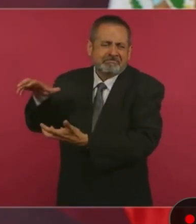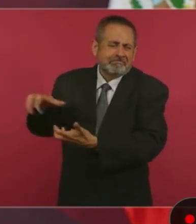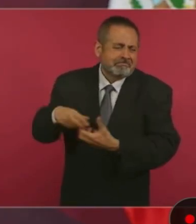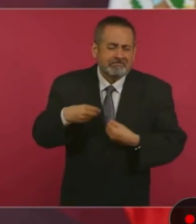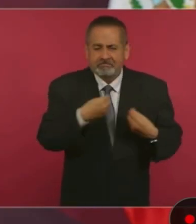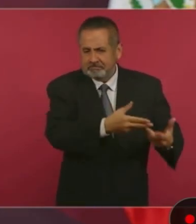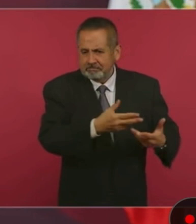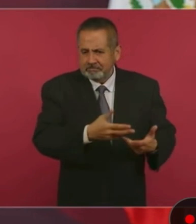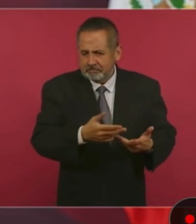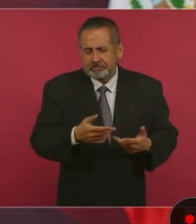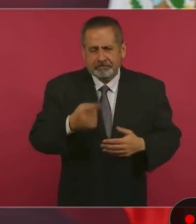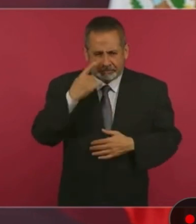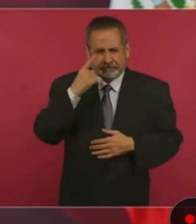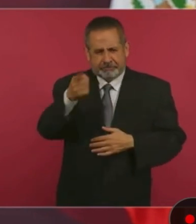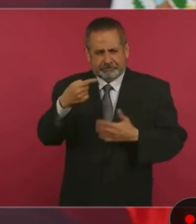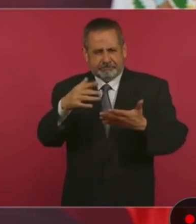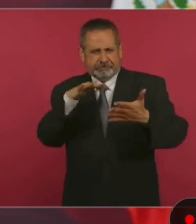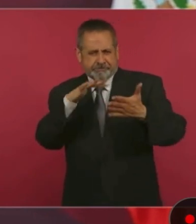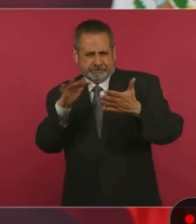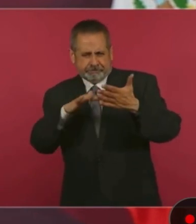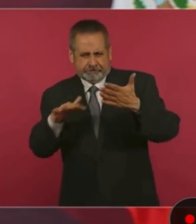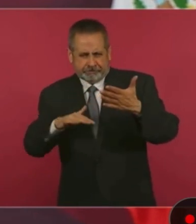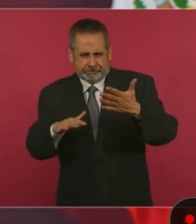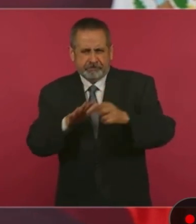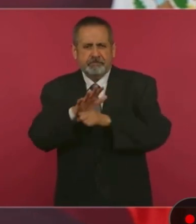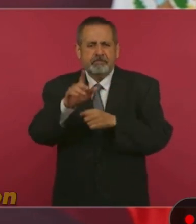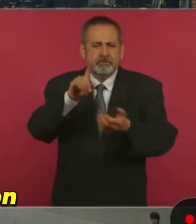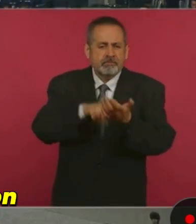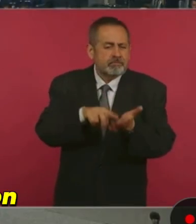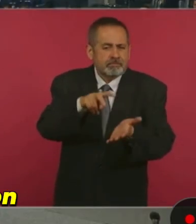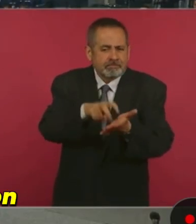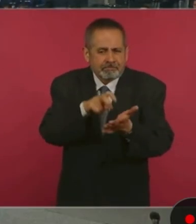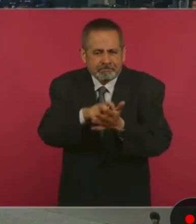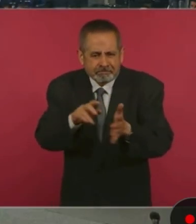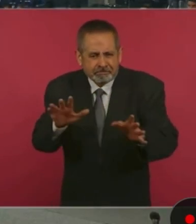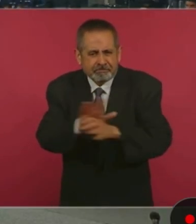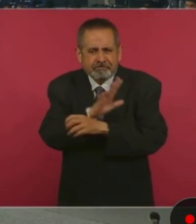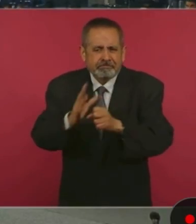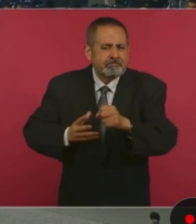¿Quieren que les lea cuáles fueron las reformas que aprobaron?